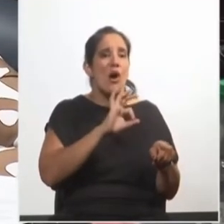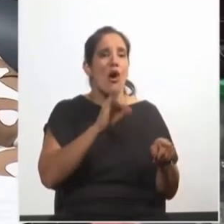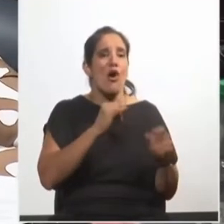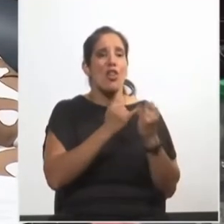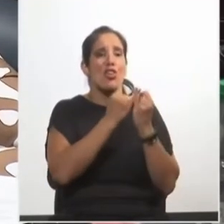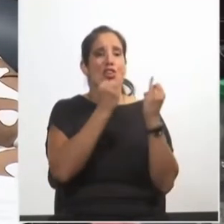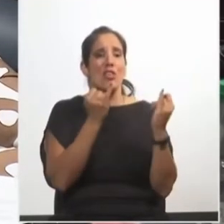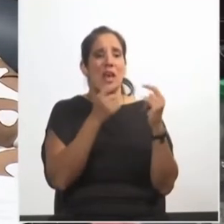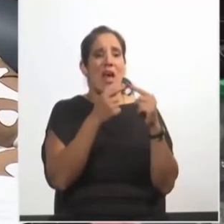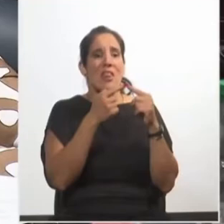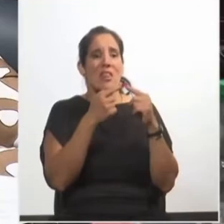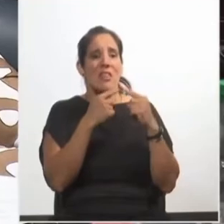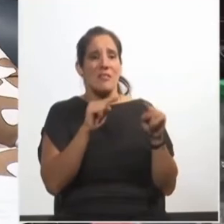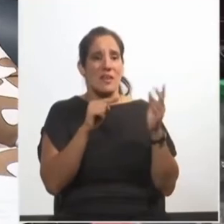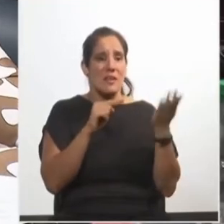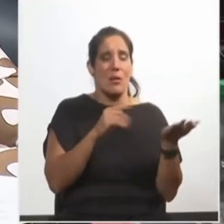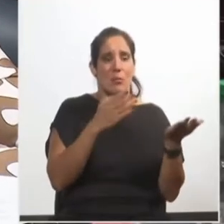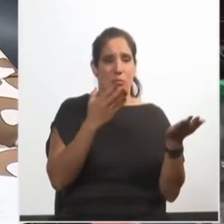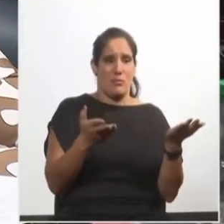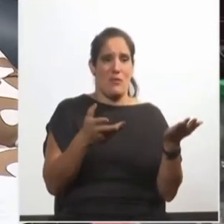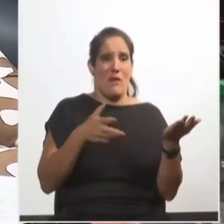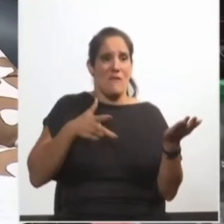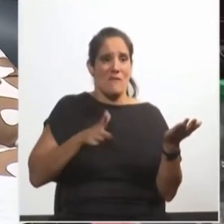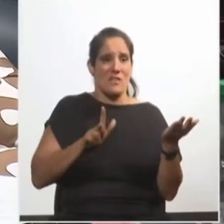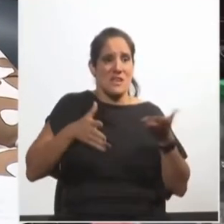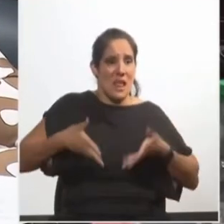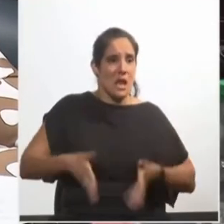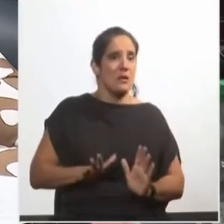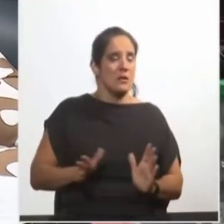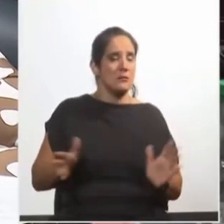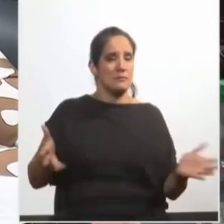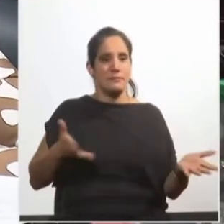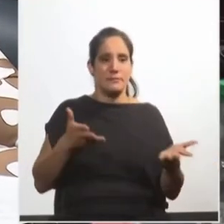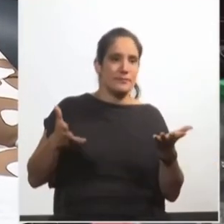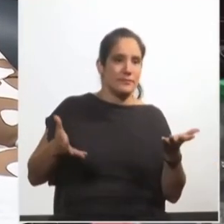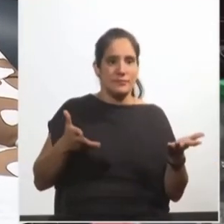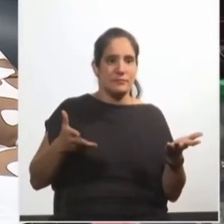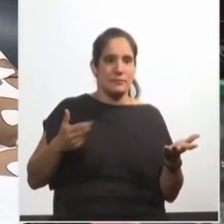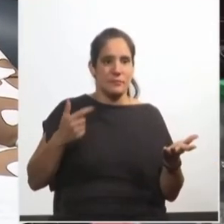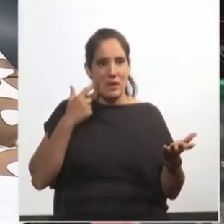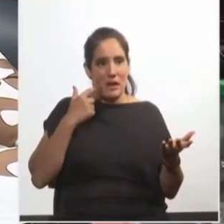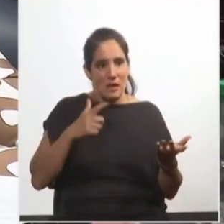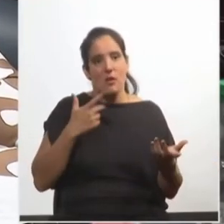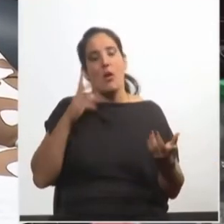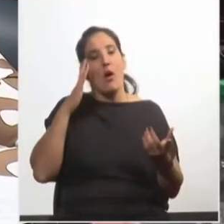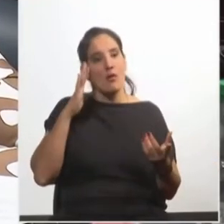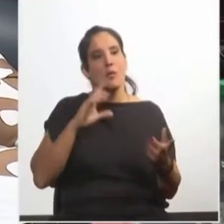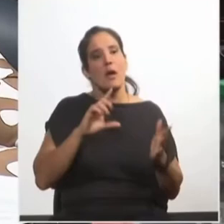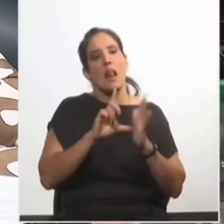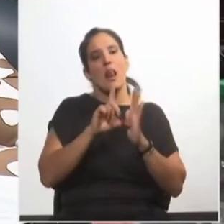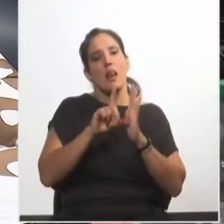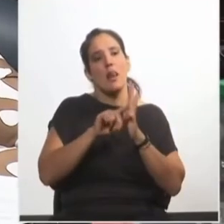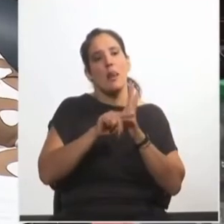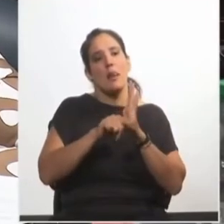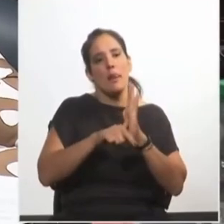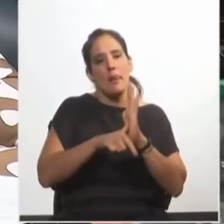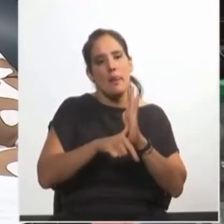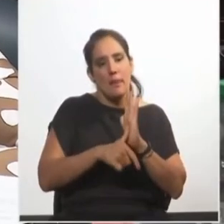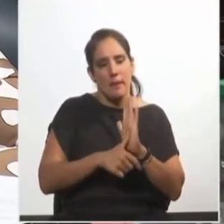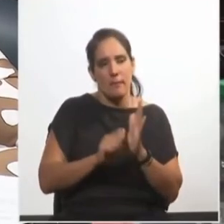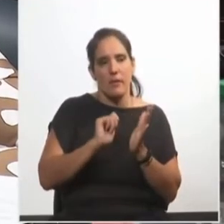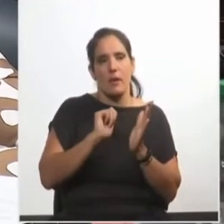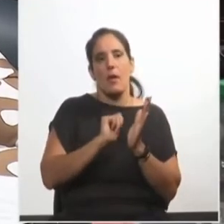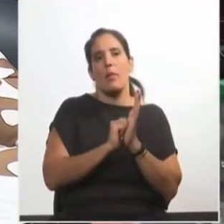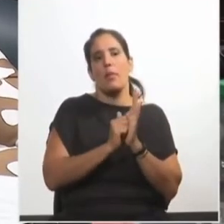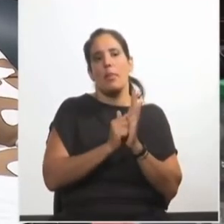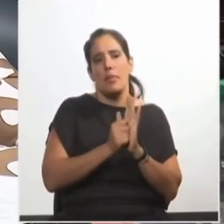días de diferencia en su fecha de nacimiento. Es evidente que esta transición, que es lenta, que de gradual no